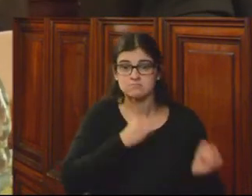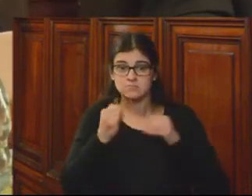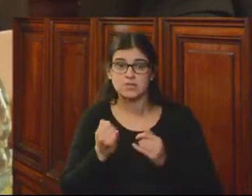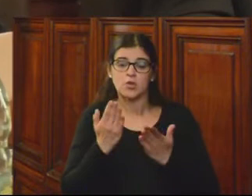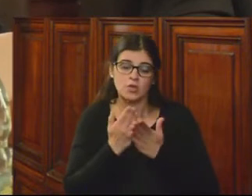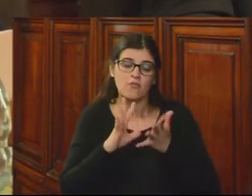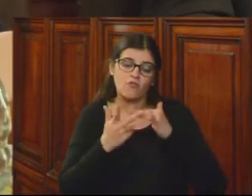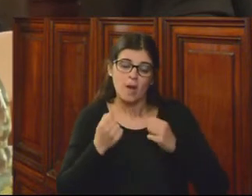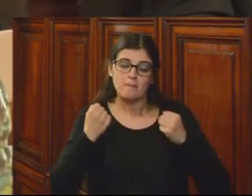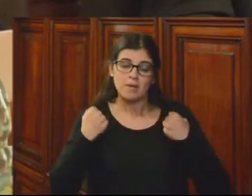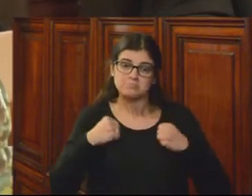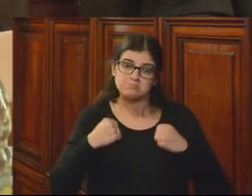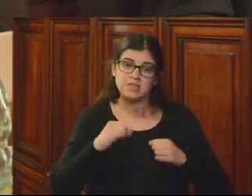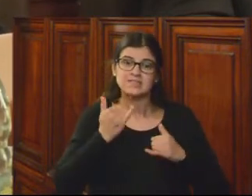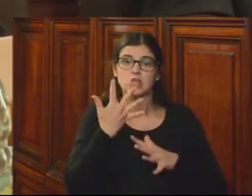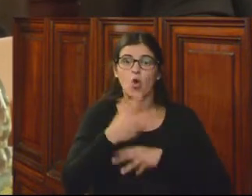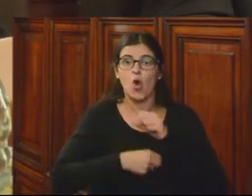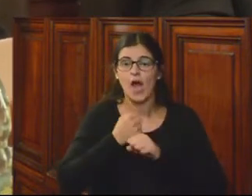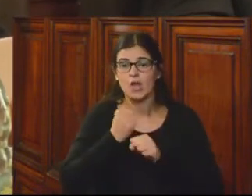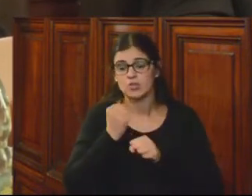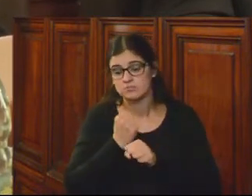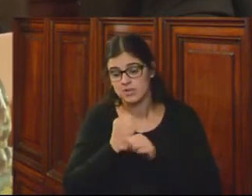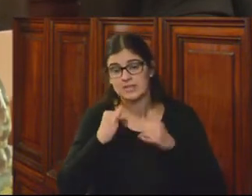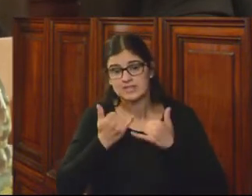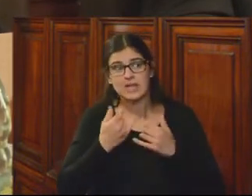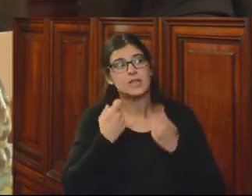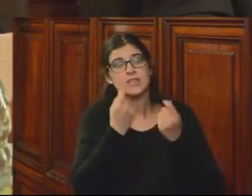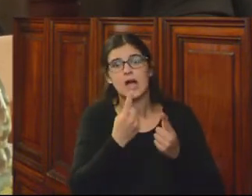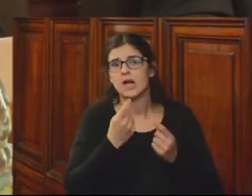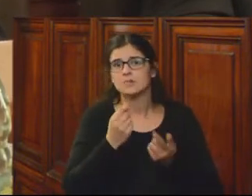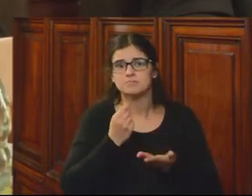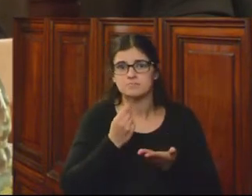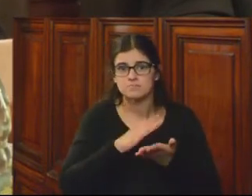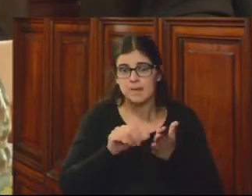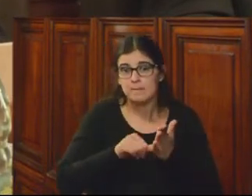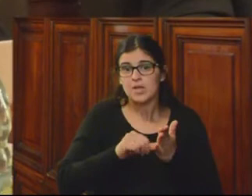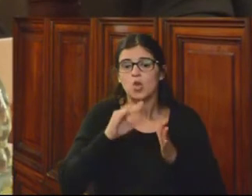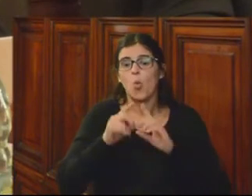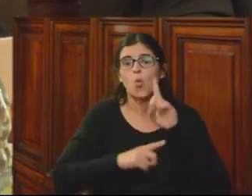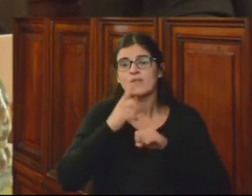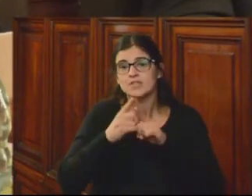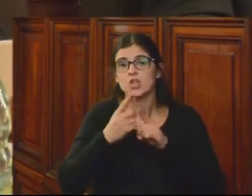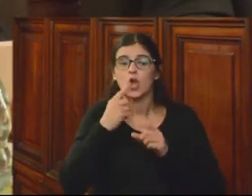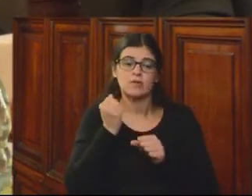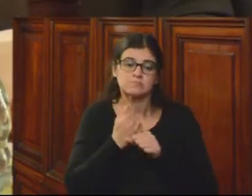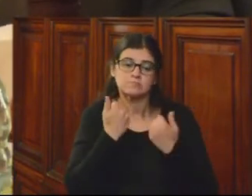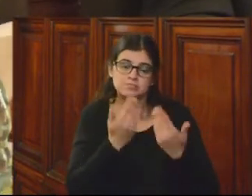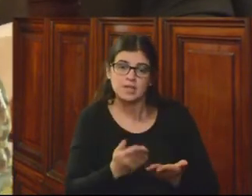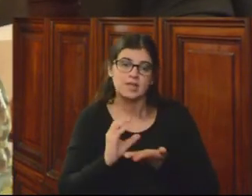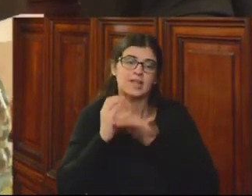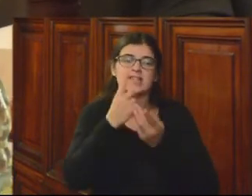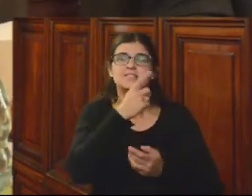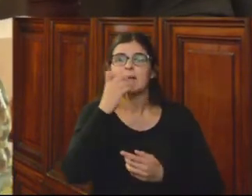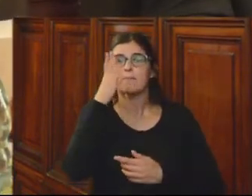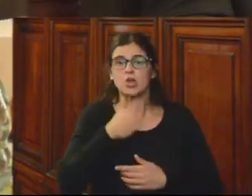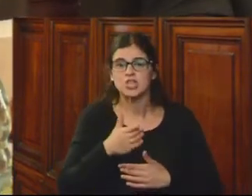jubilación temprana a los 25 años de empleo y que garantiza pensión vitalicia a todos los trabajadores universitarios con pensiones indexadas al 100% de